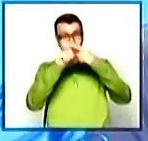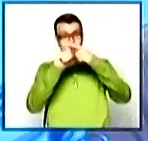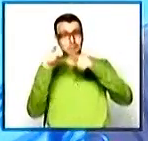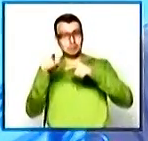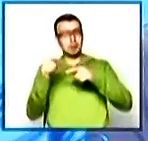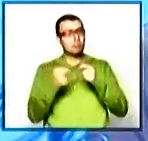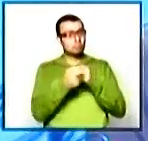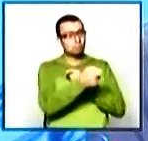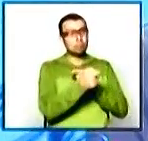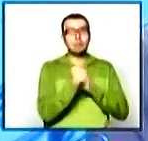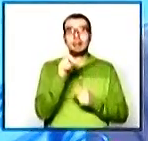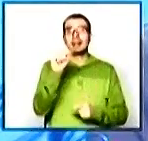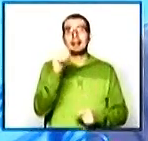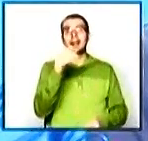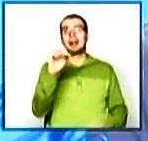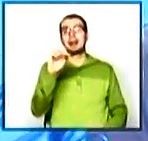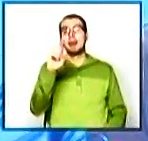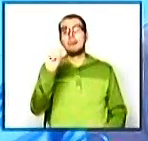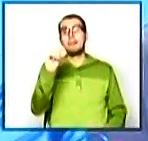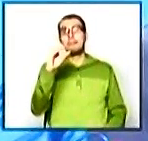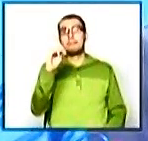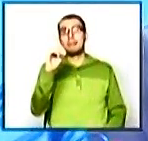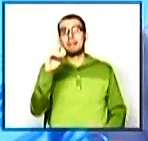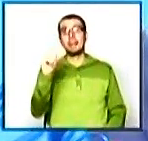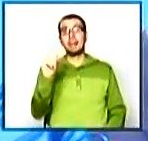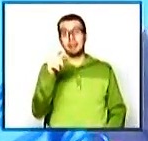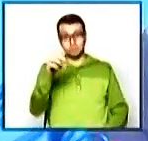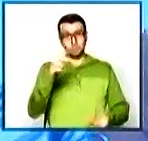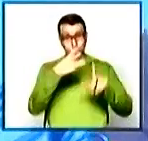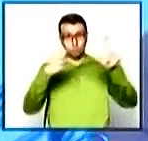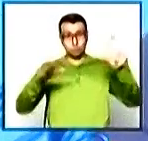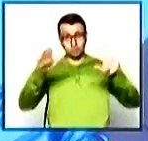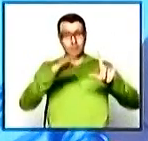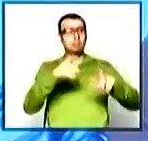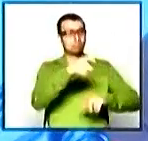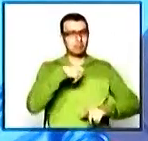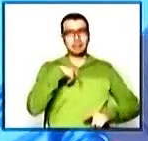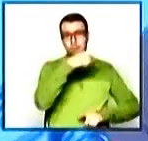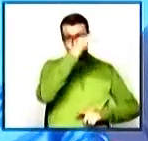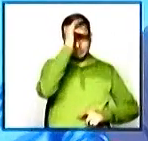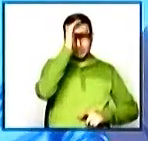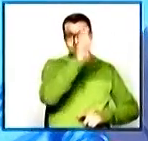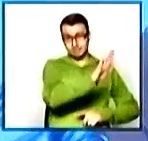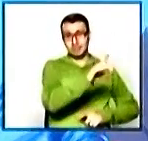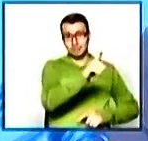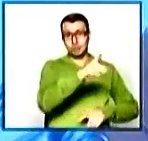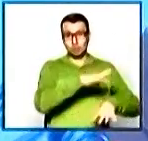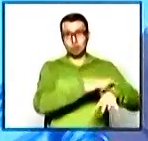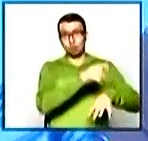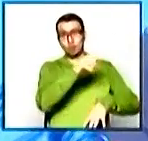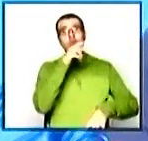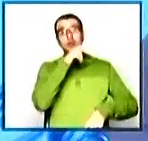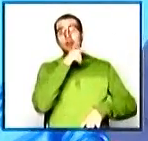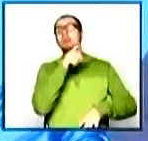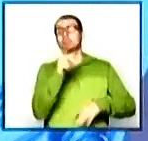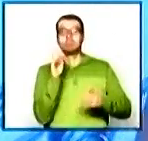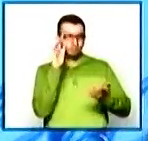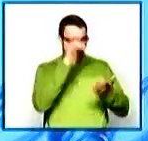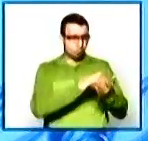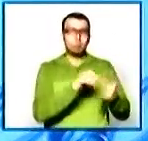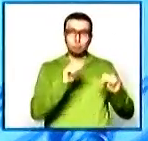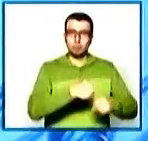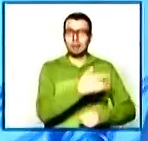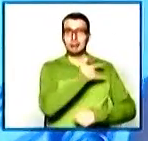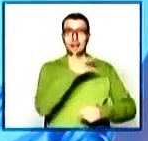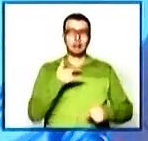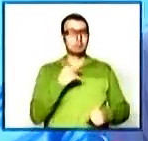la Pradera, y ojalá se den esa gran oportunidad de ustedes de hacer este tipo de terapia en